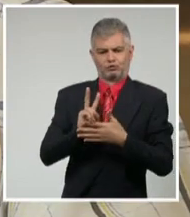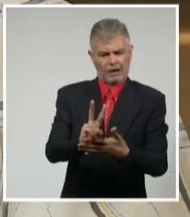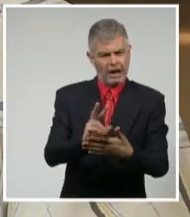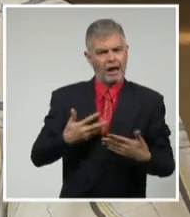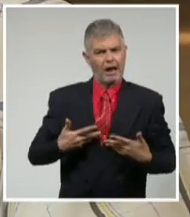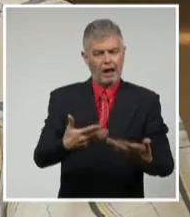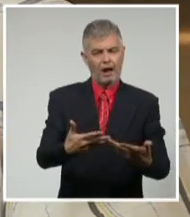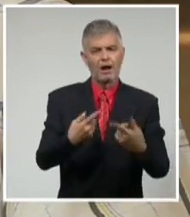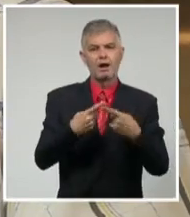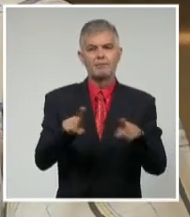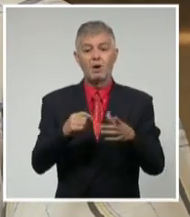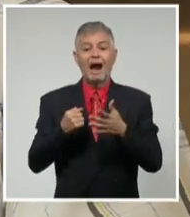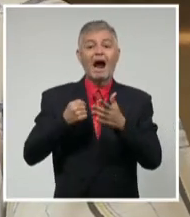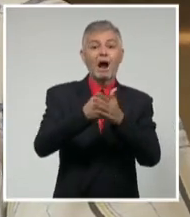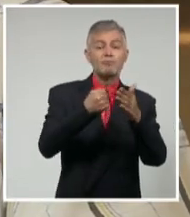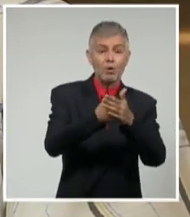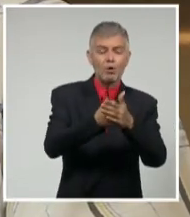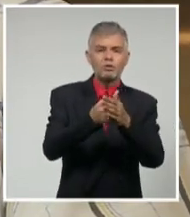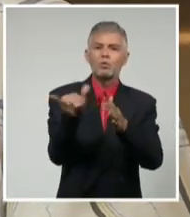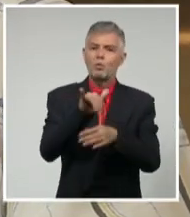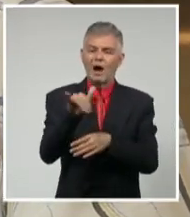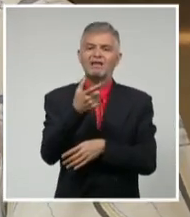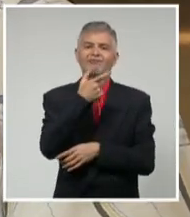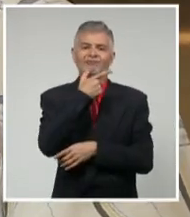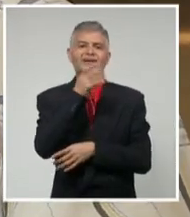el apoyo del máximo líder de la revolución